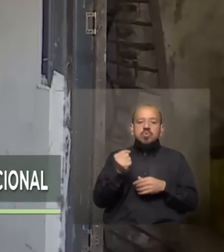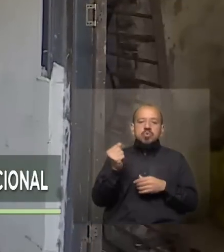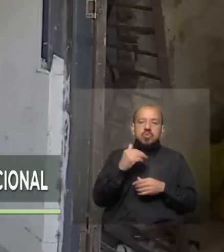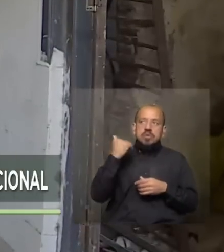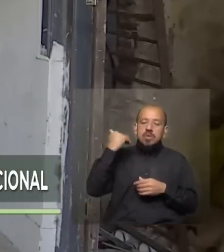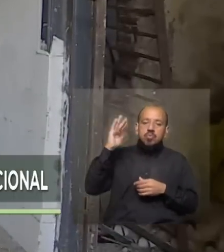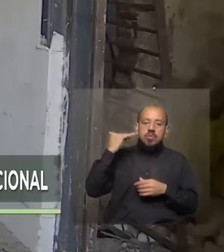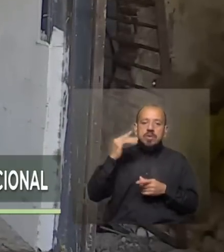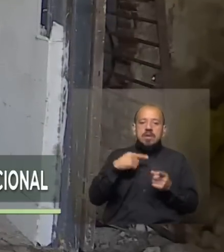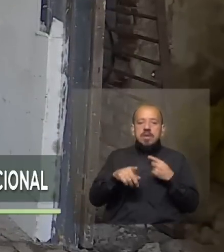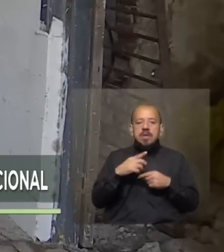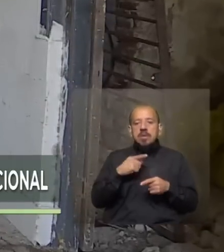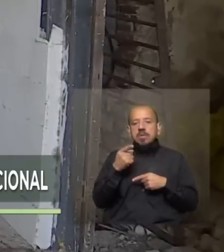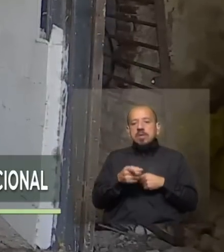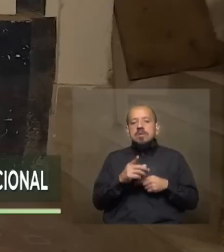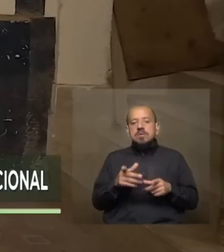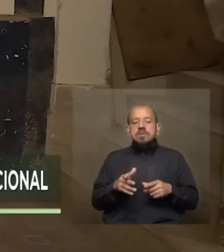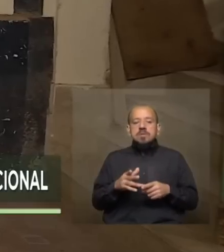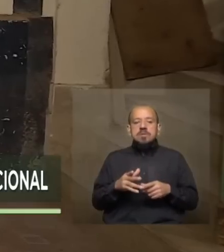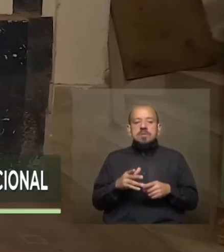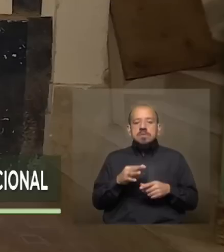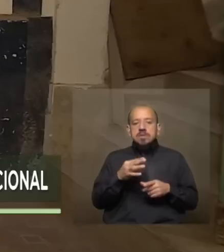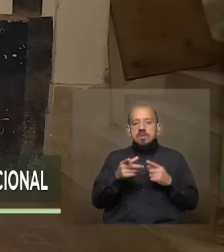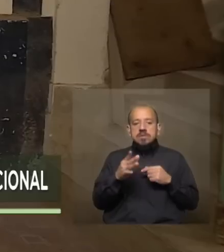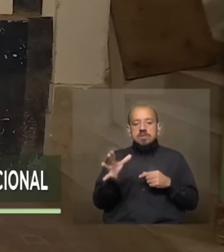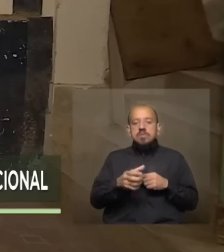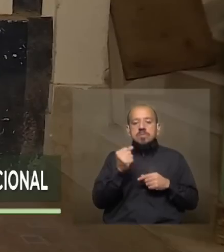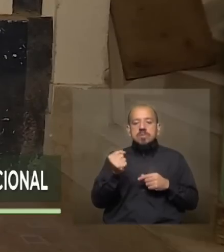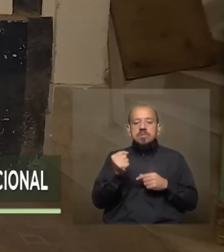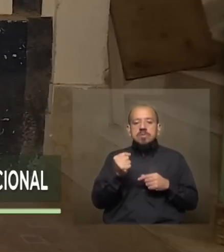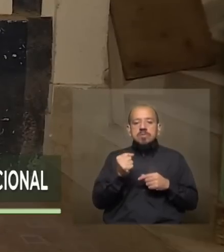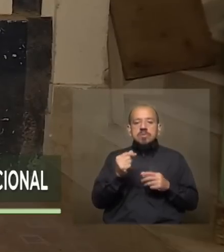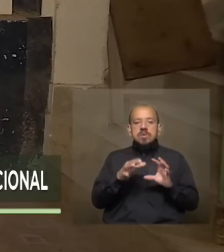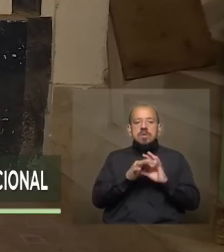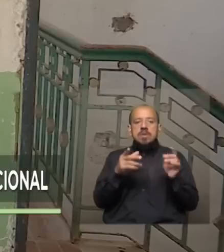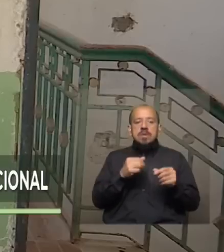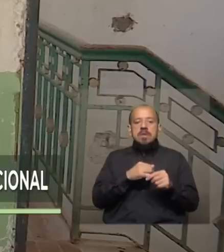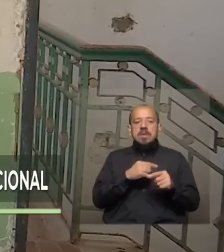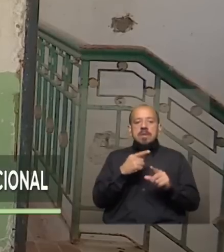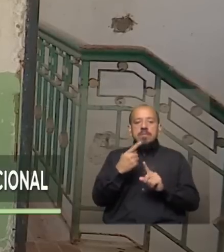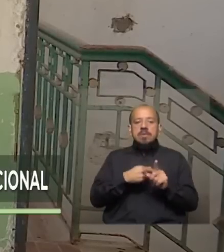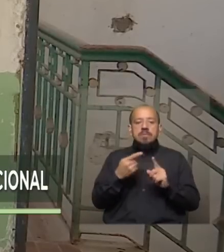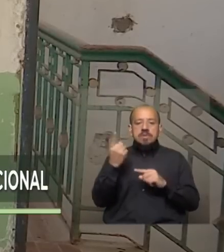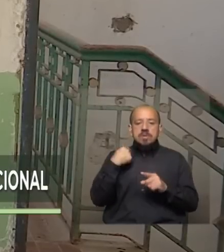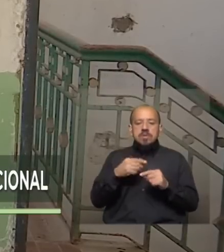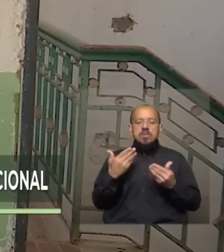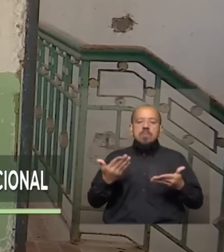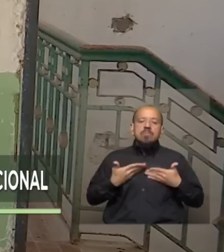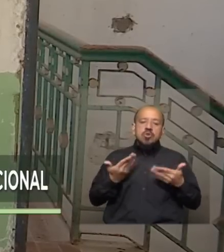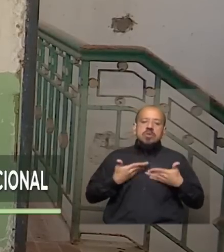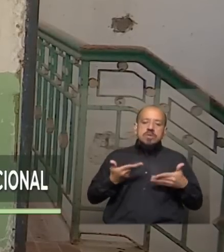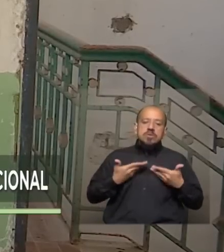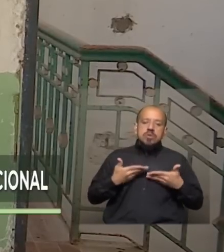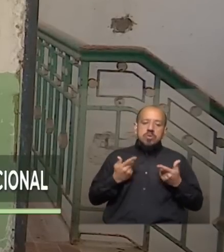contra los detenidos tras cumplir su pena Álvarez recuperó La Libertad el mes pasado recientemente presentó una queja ante el alto